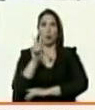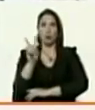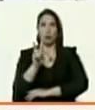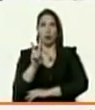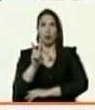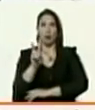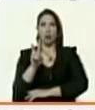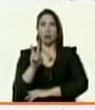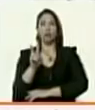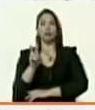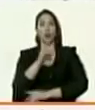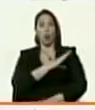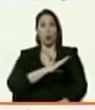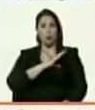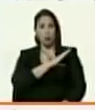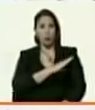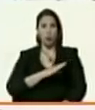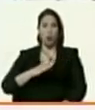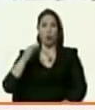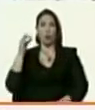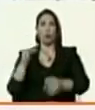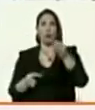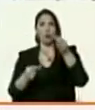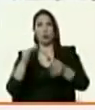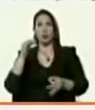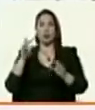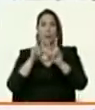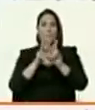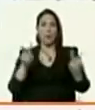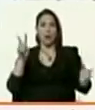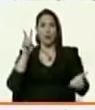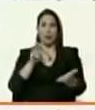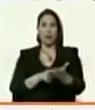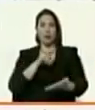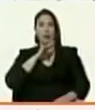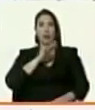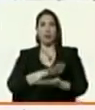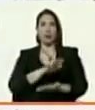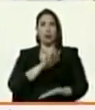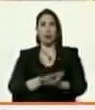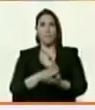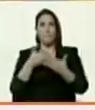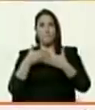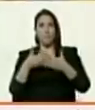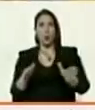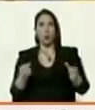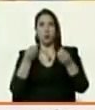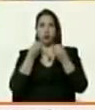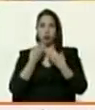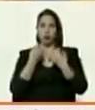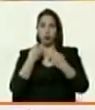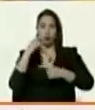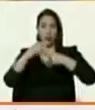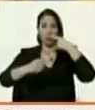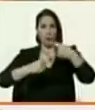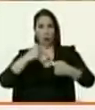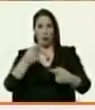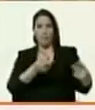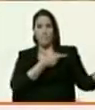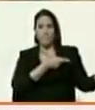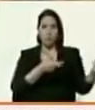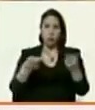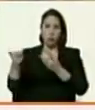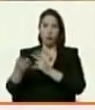para la Justicia, la Paz, la Verdad y la Tranquilidad Pública ha tenido a bien, luego de recibir